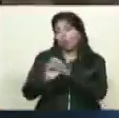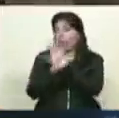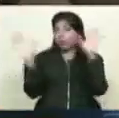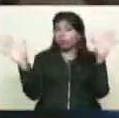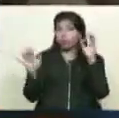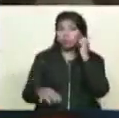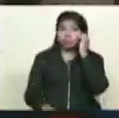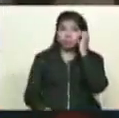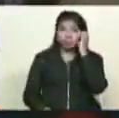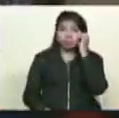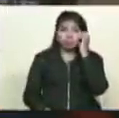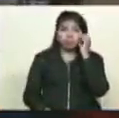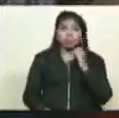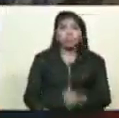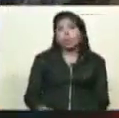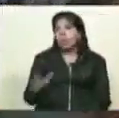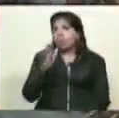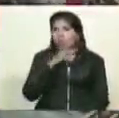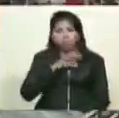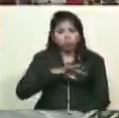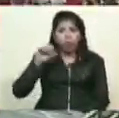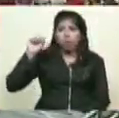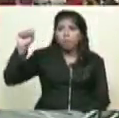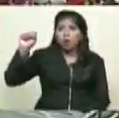Sin socialismo no hay independencia.